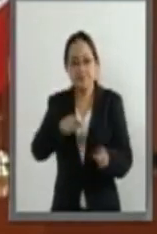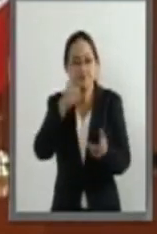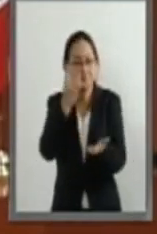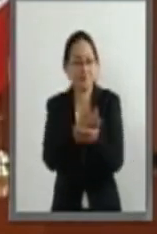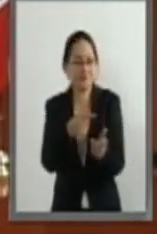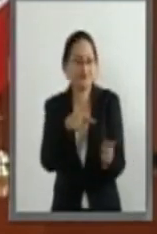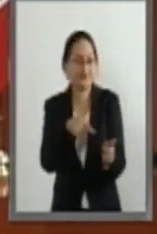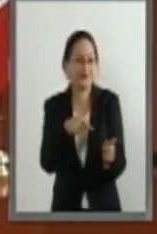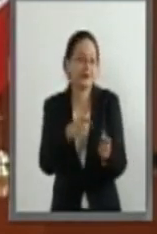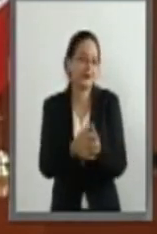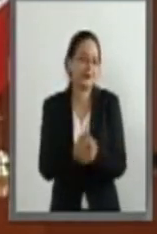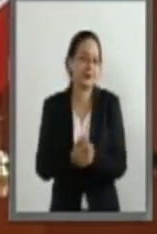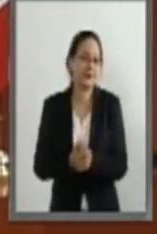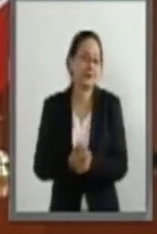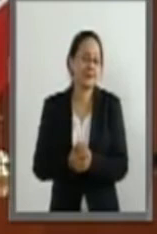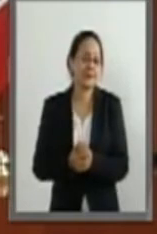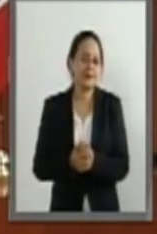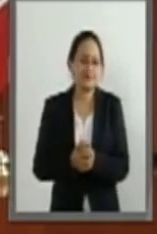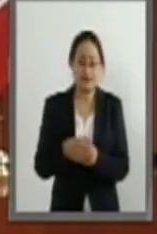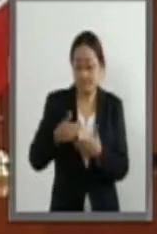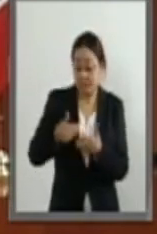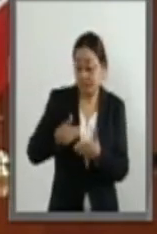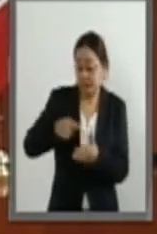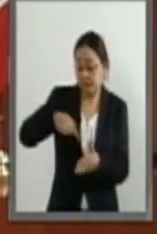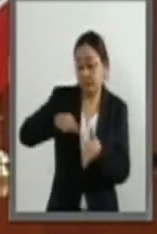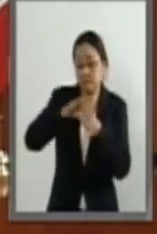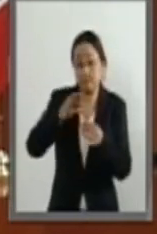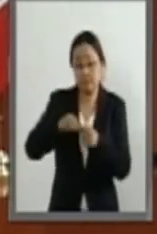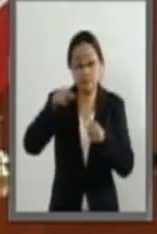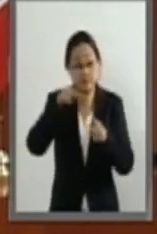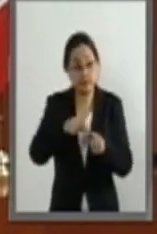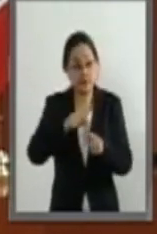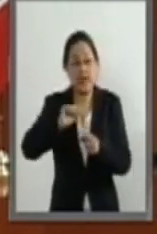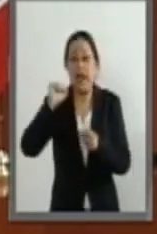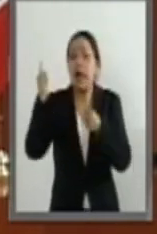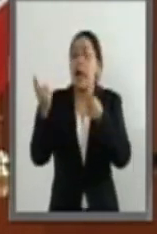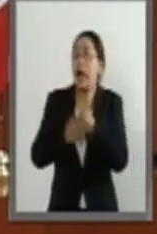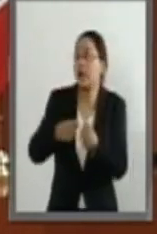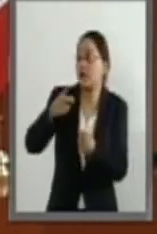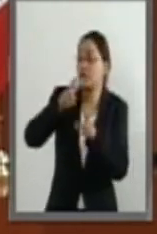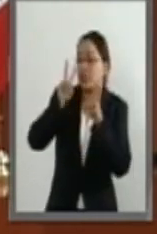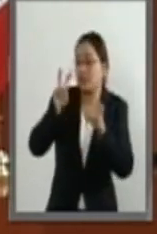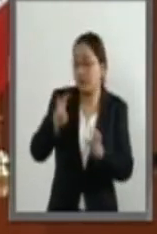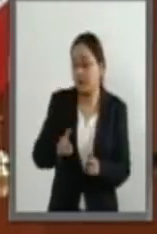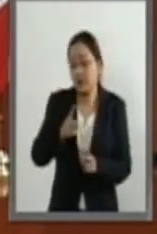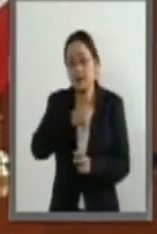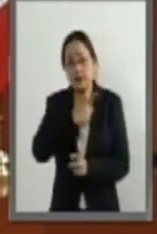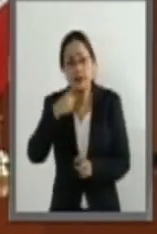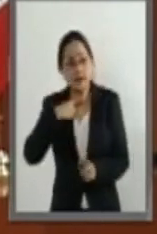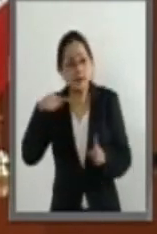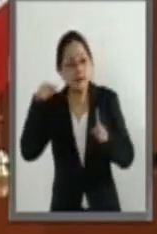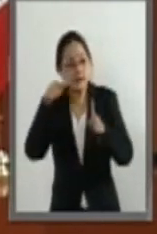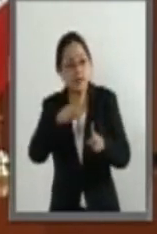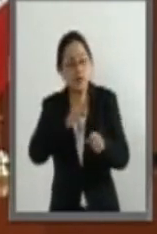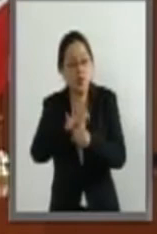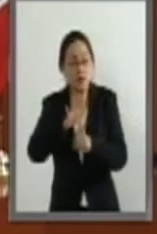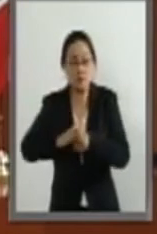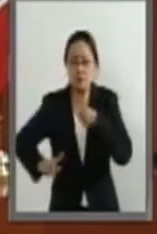tema aquí señalado, sino que cualquier tema se muestre el nivel de